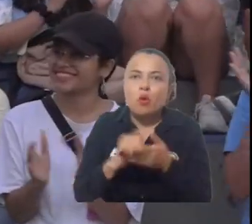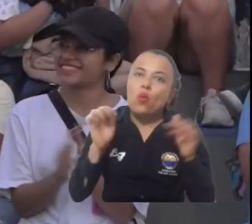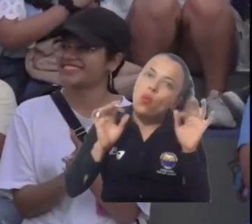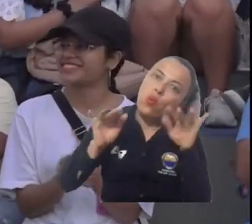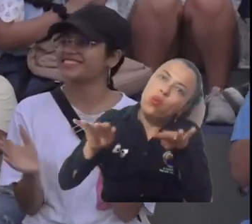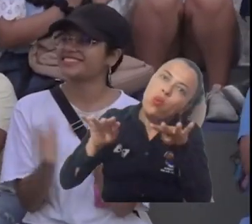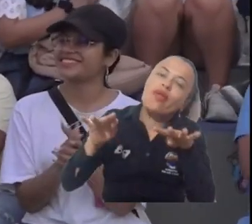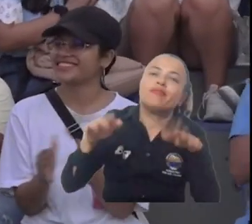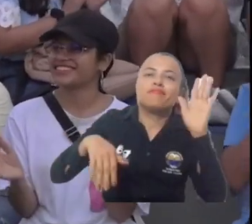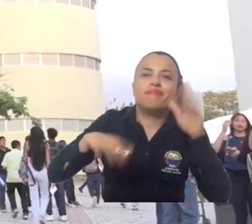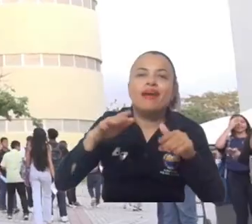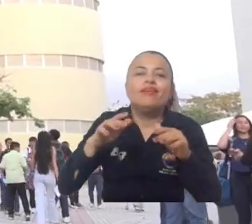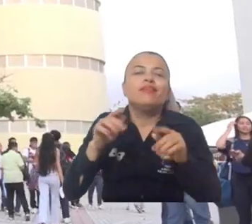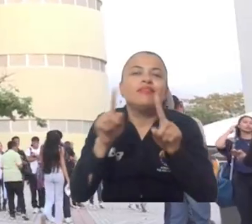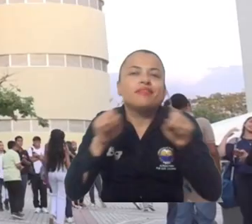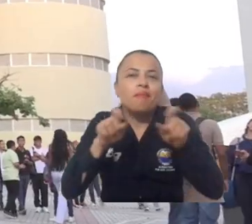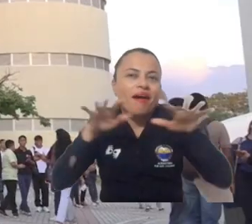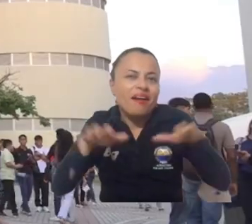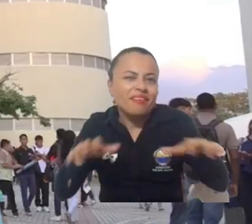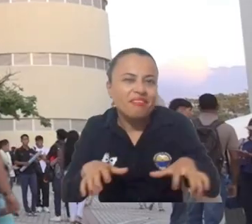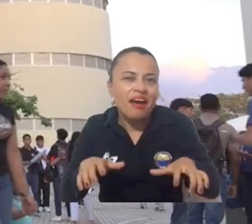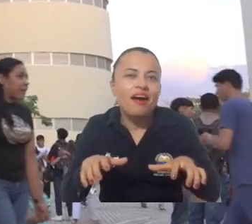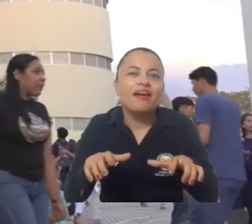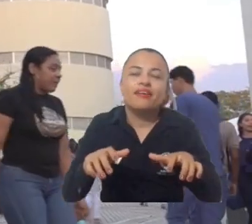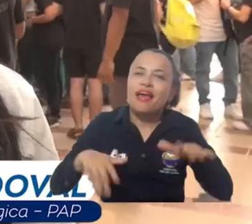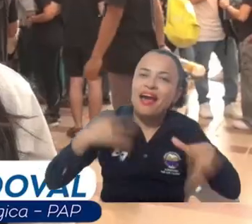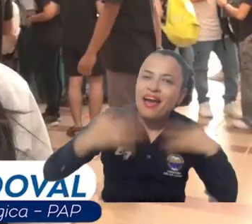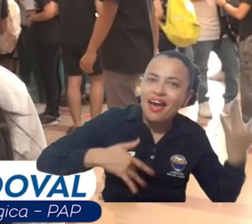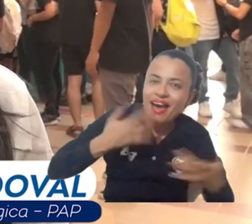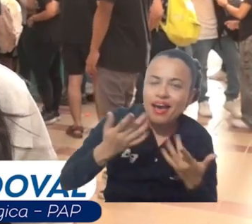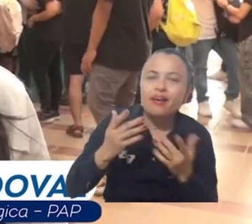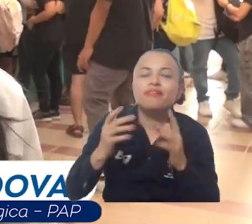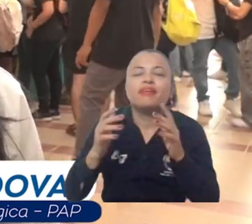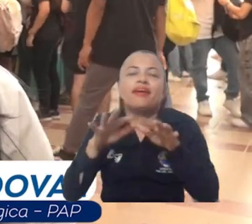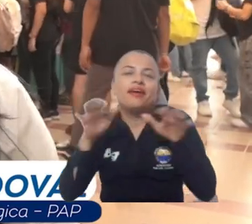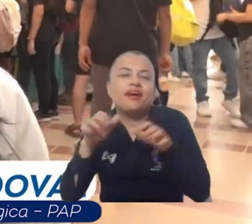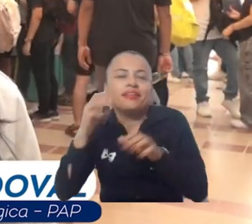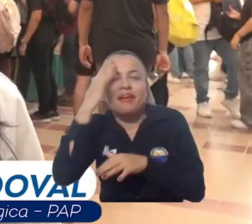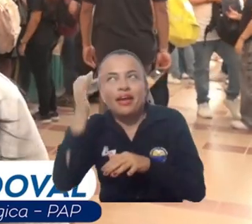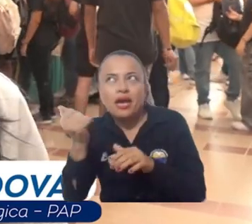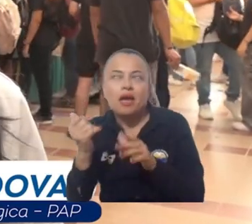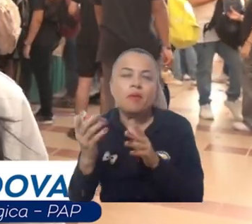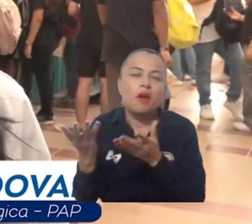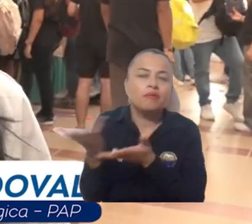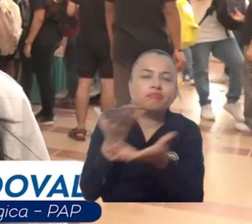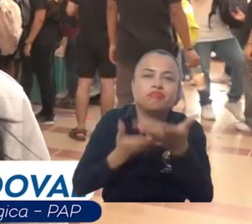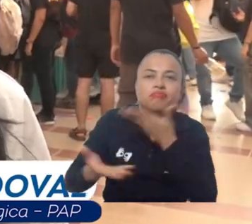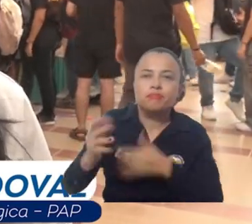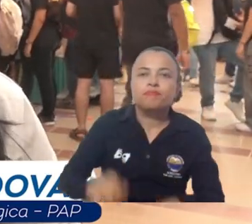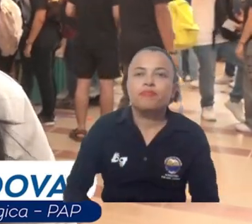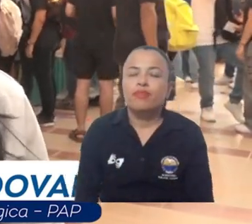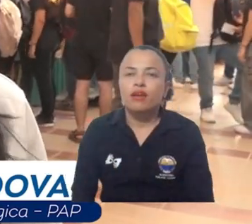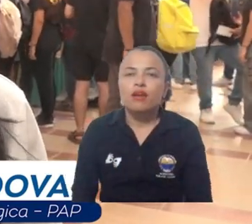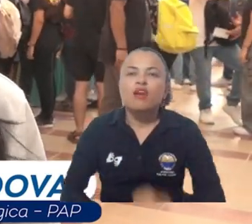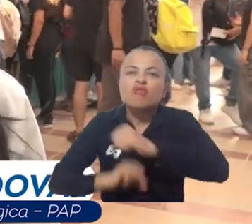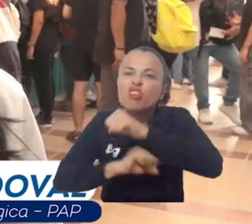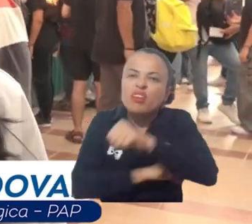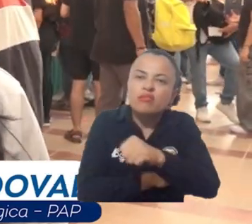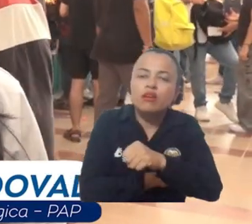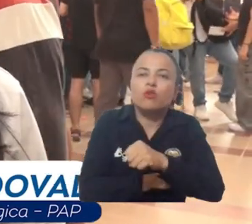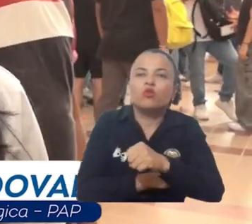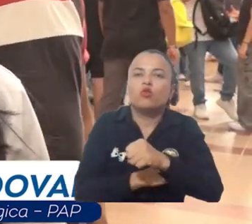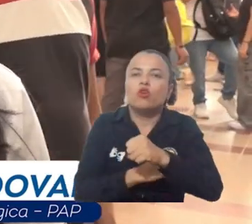sirvió como esparcimiento en medio de la actividad académica favoreciendo estrechamiento de redes de apoyo la vinculación